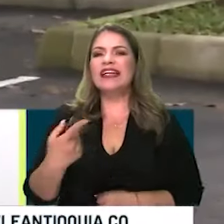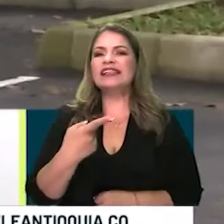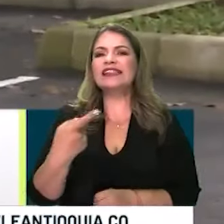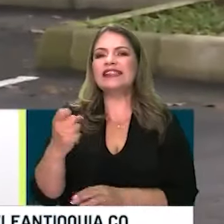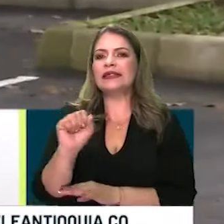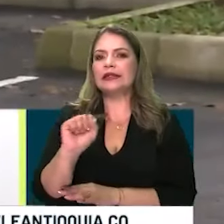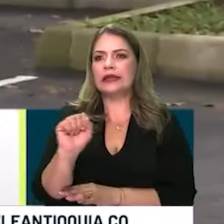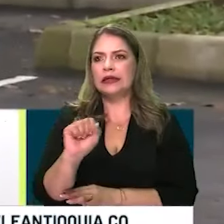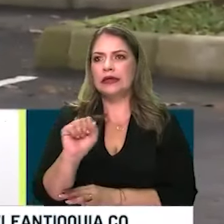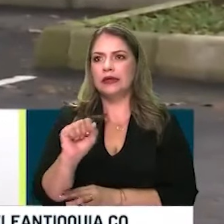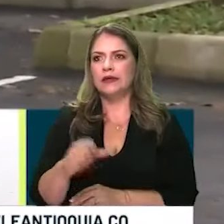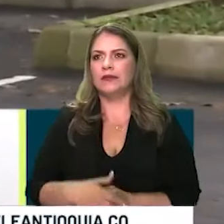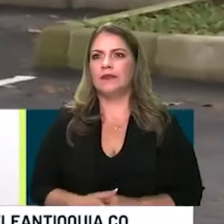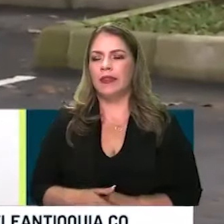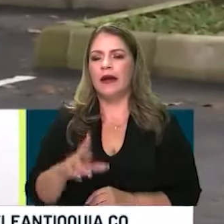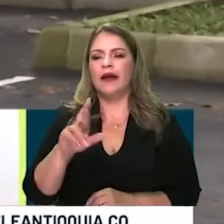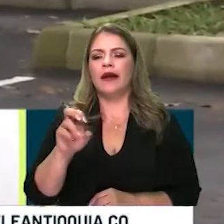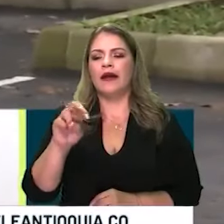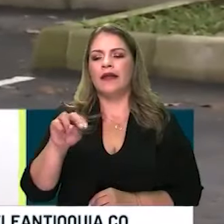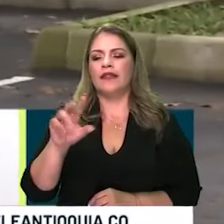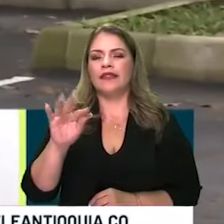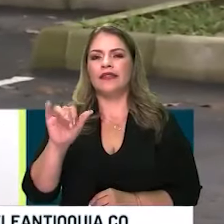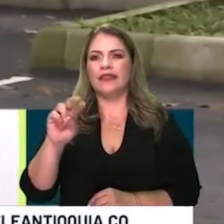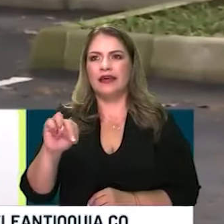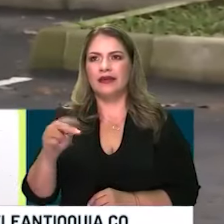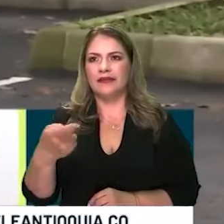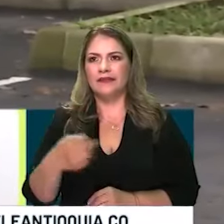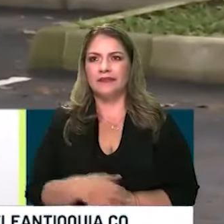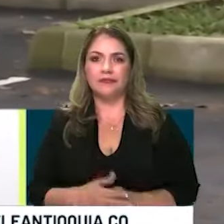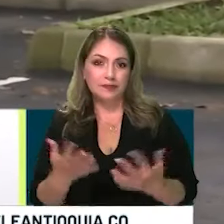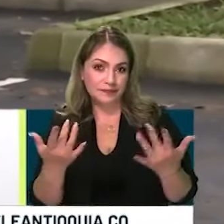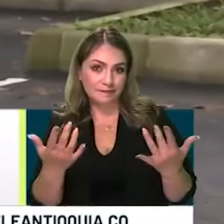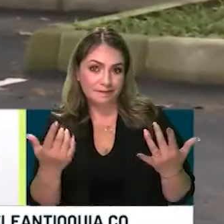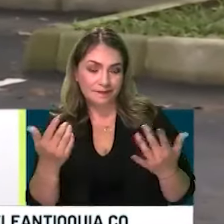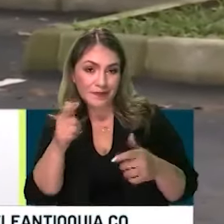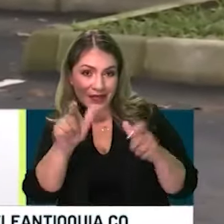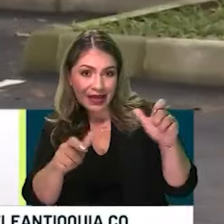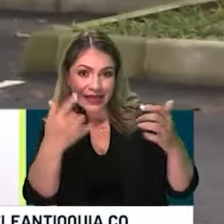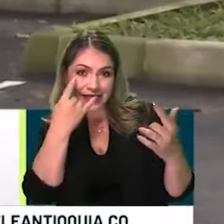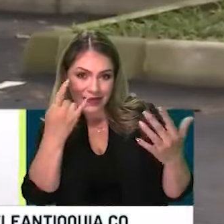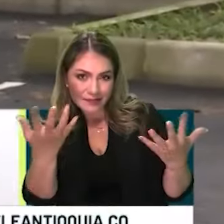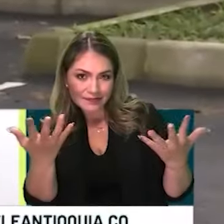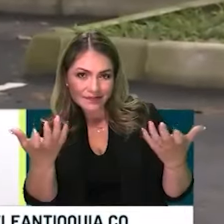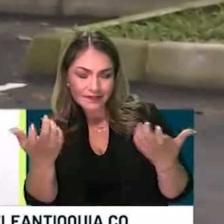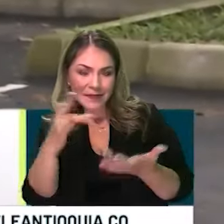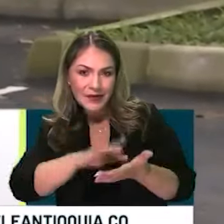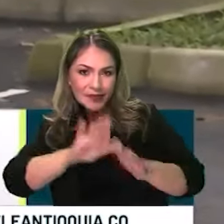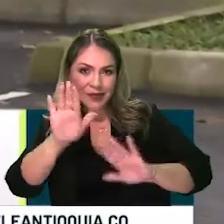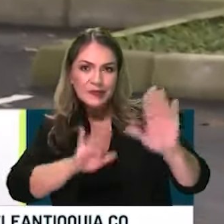con renting, entonces los esperamos para que todos los que estén interesados puedan participar.